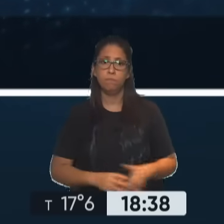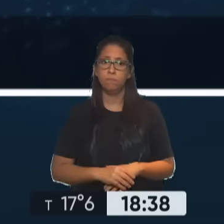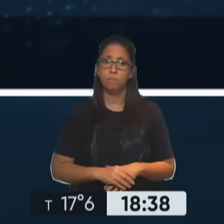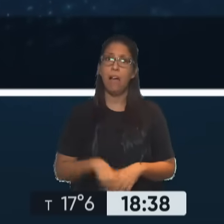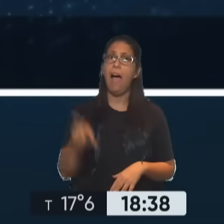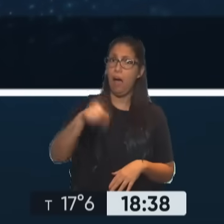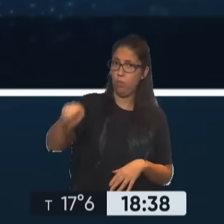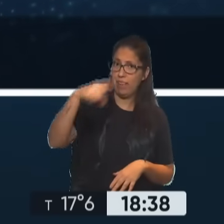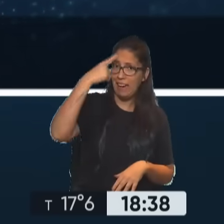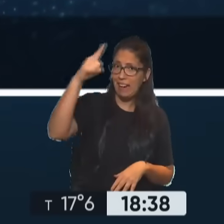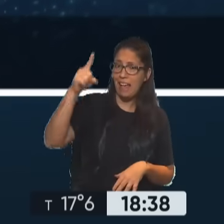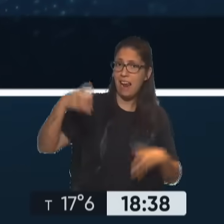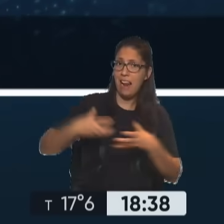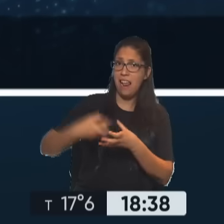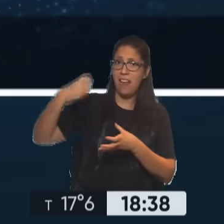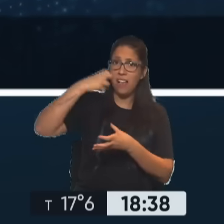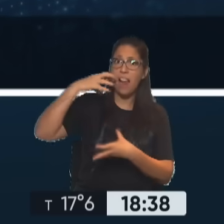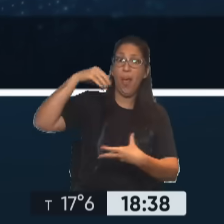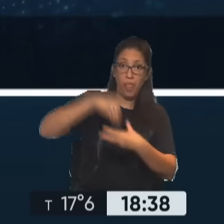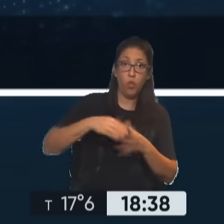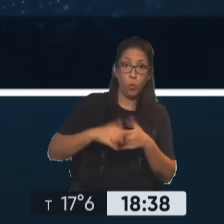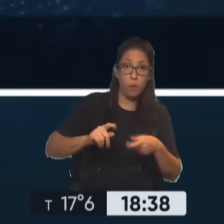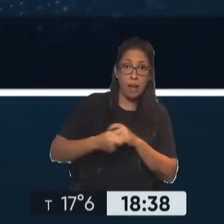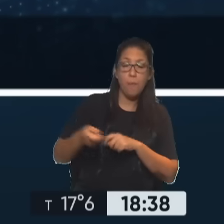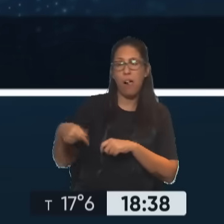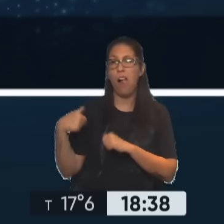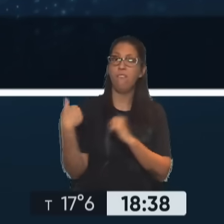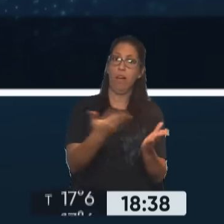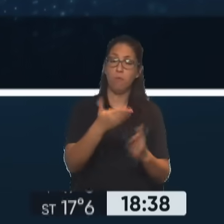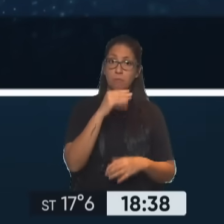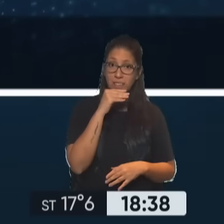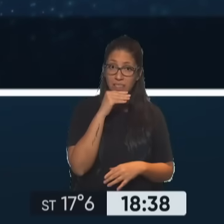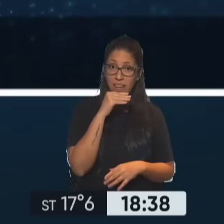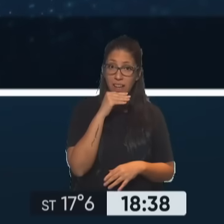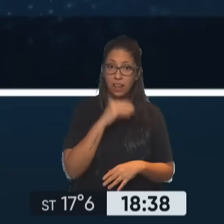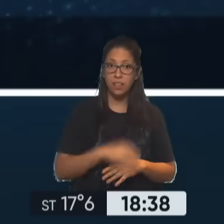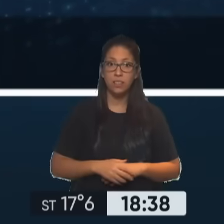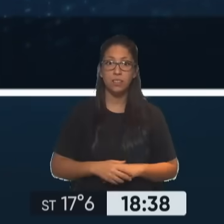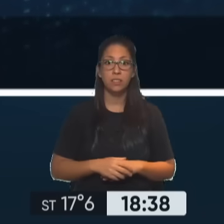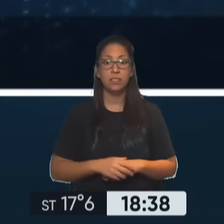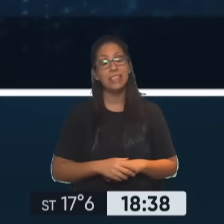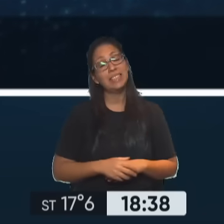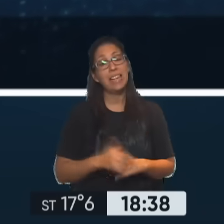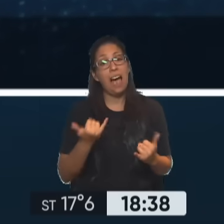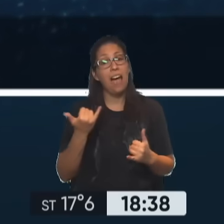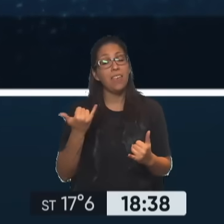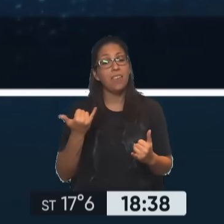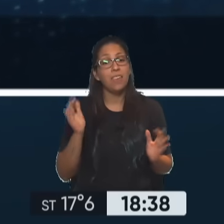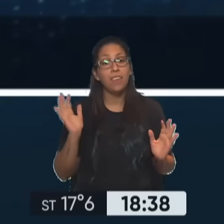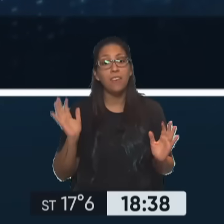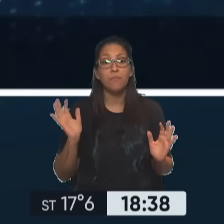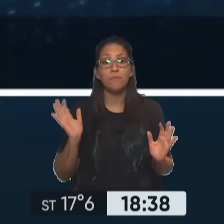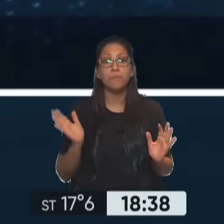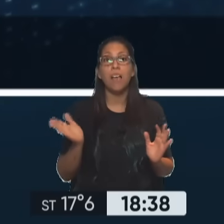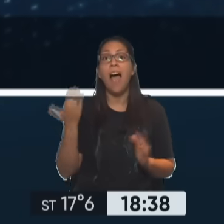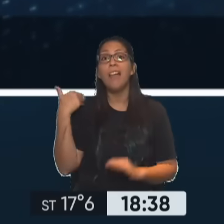Para usted los radicales dentro de Juntos por el Cambio ayudaron a votar a Massa. Y ahí hay un voto que estaba